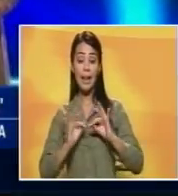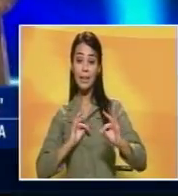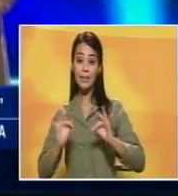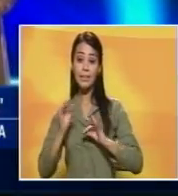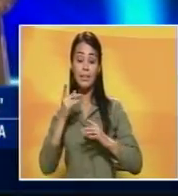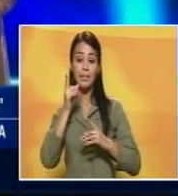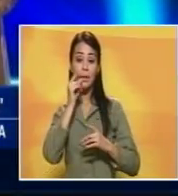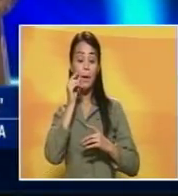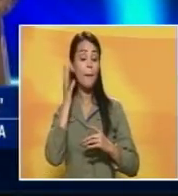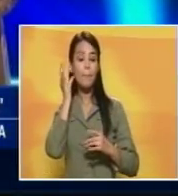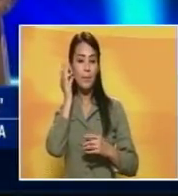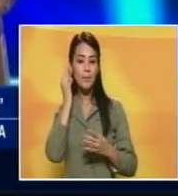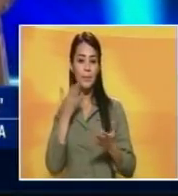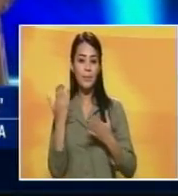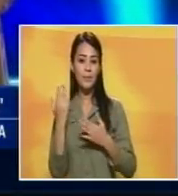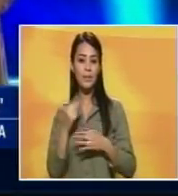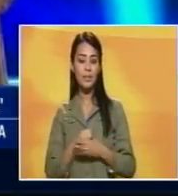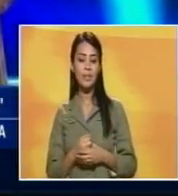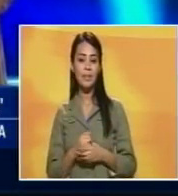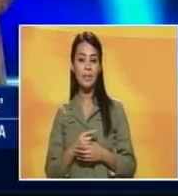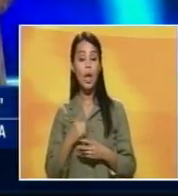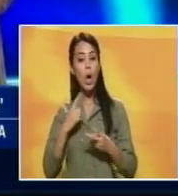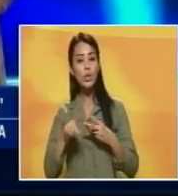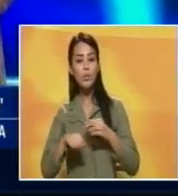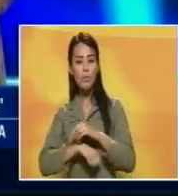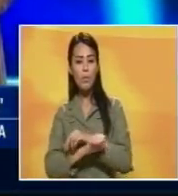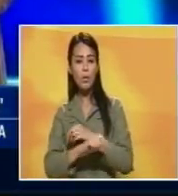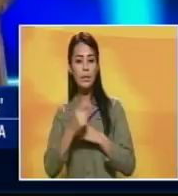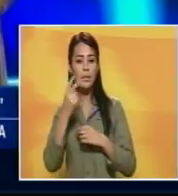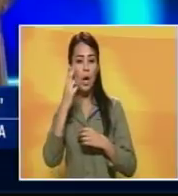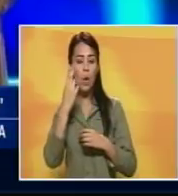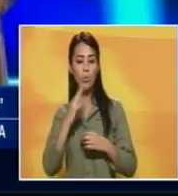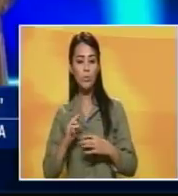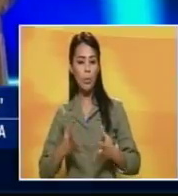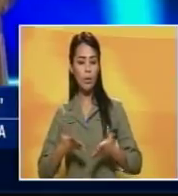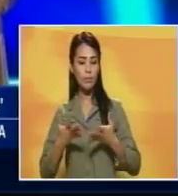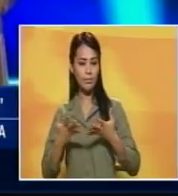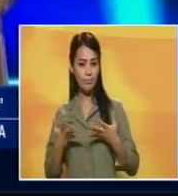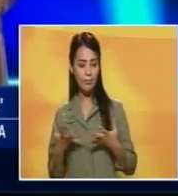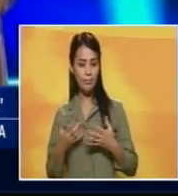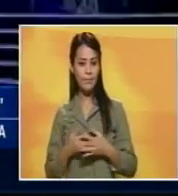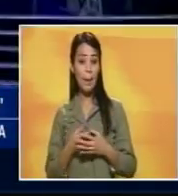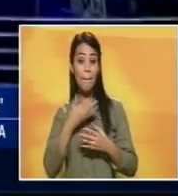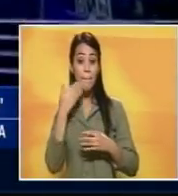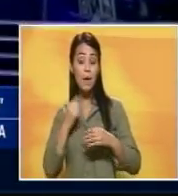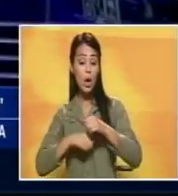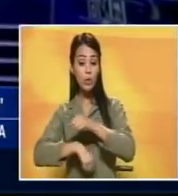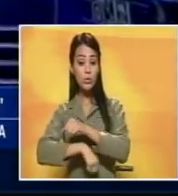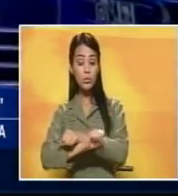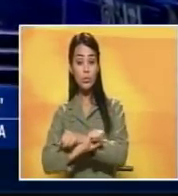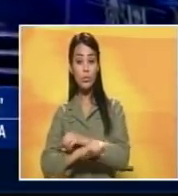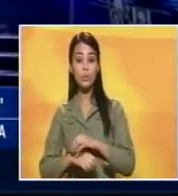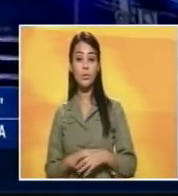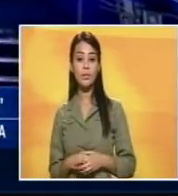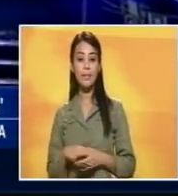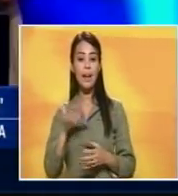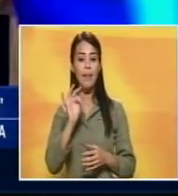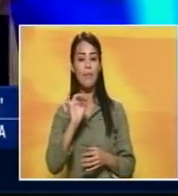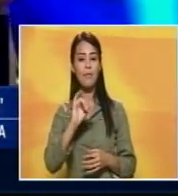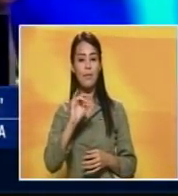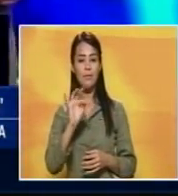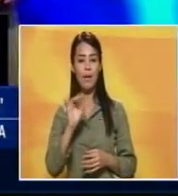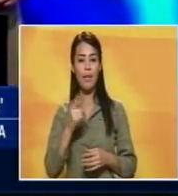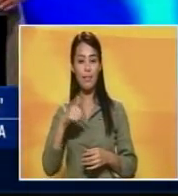encargada junto al futbolista uruguayo Diego Forlán de entregar el Puskás, galardón al mejor gol de la temporada en la gala de la FIFA